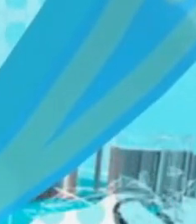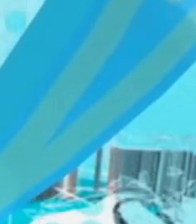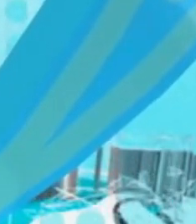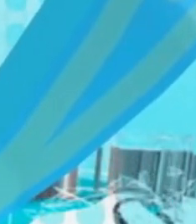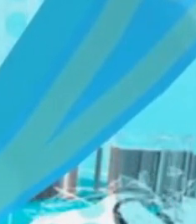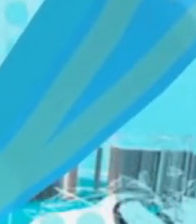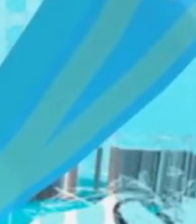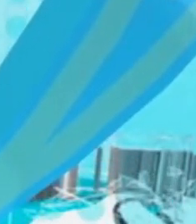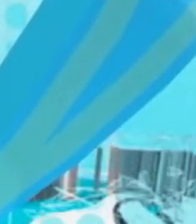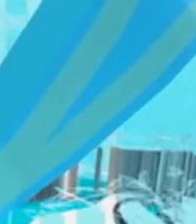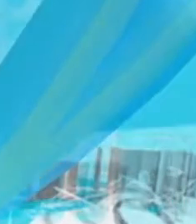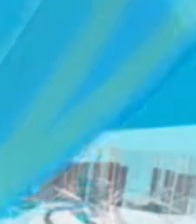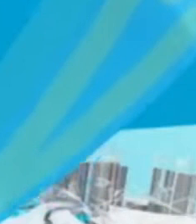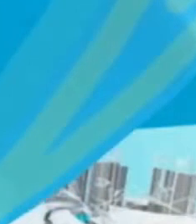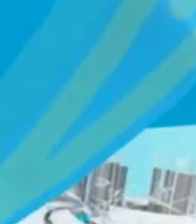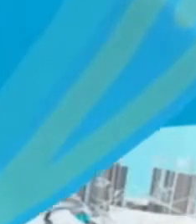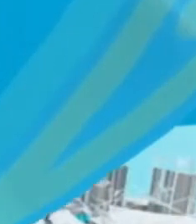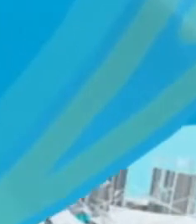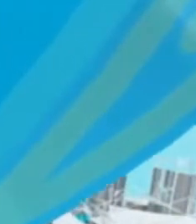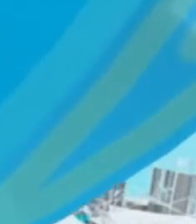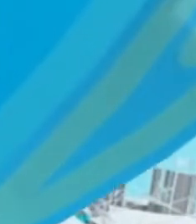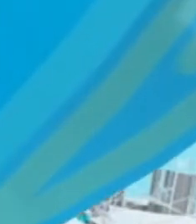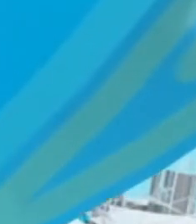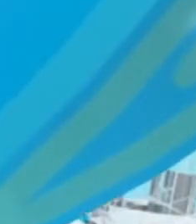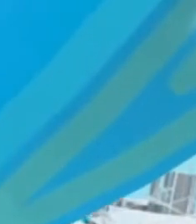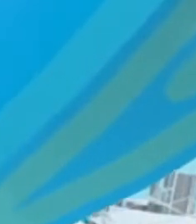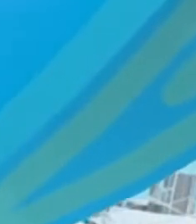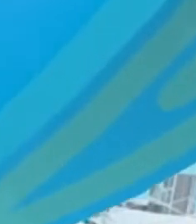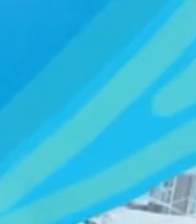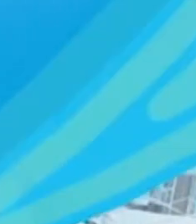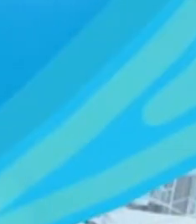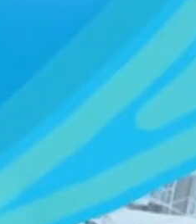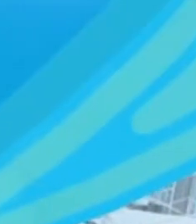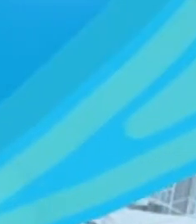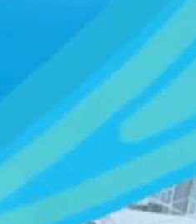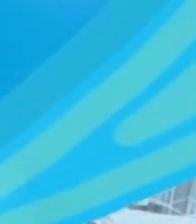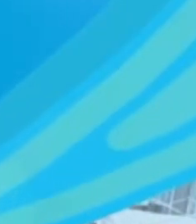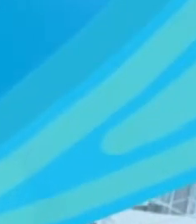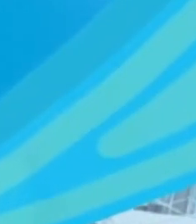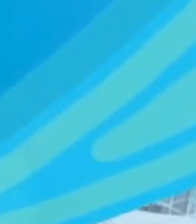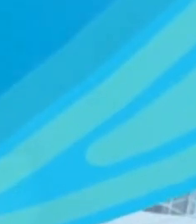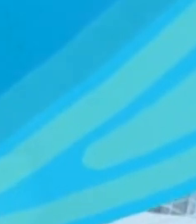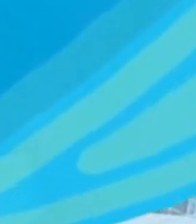Banco Popular presentó El Tipo de Cambio.